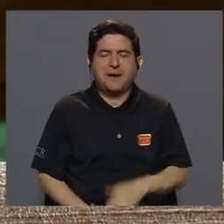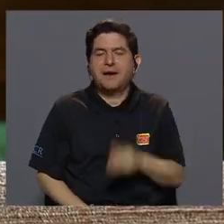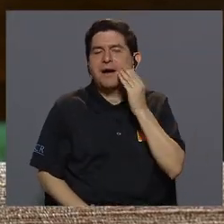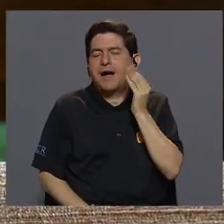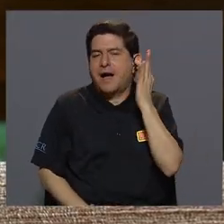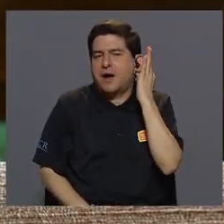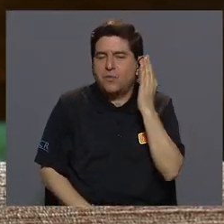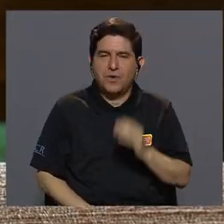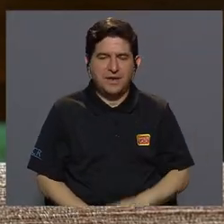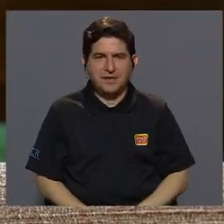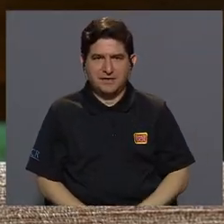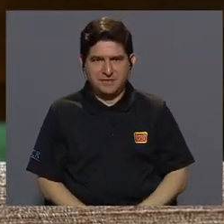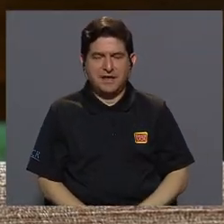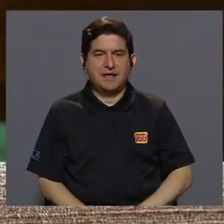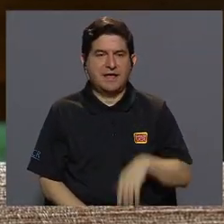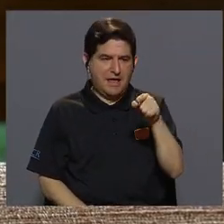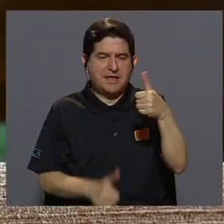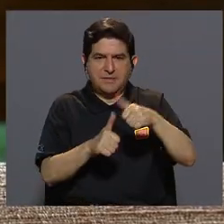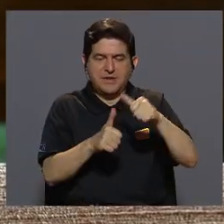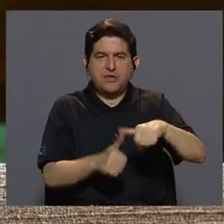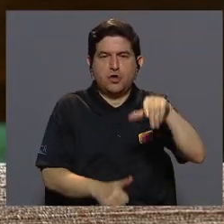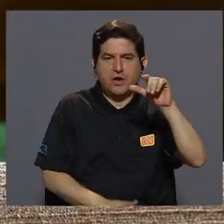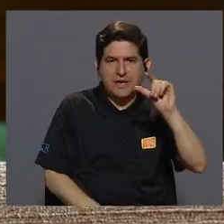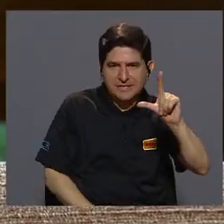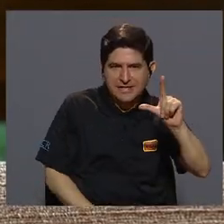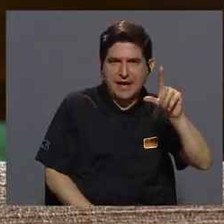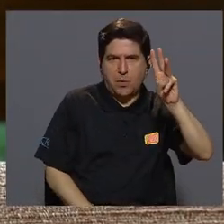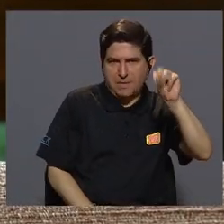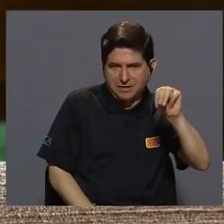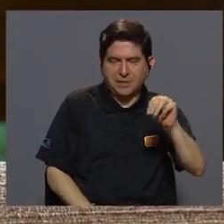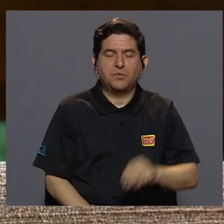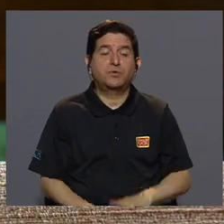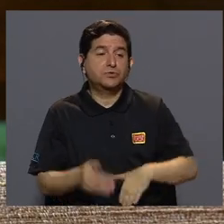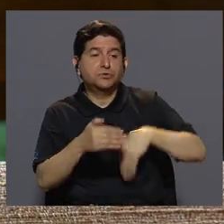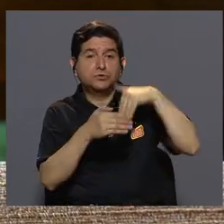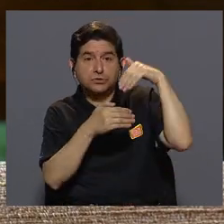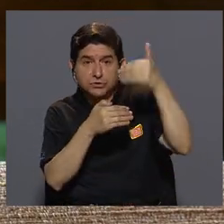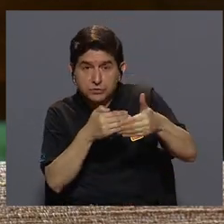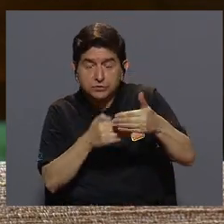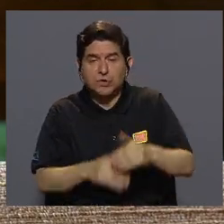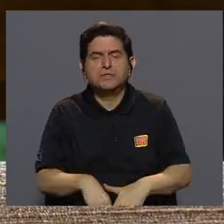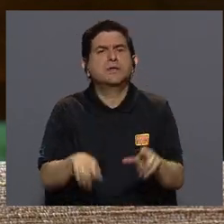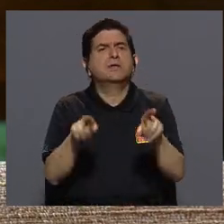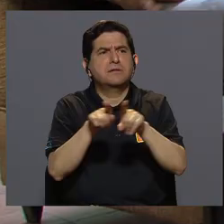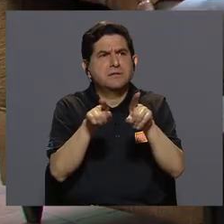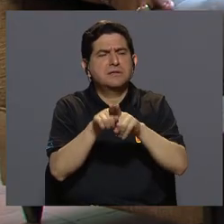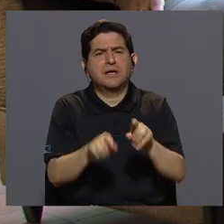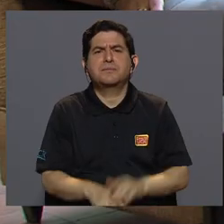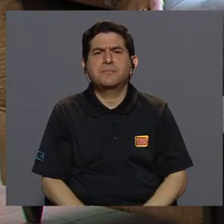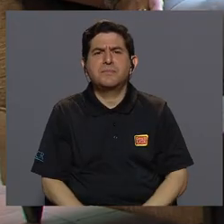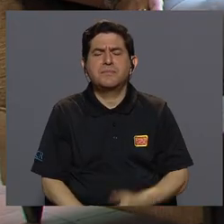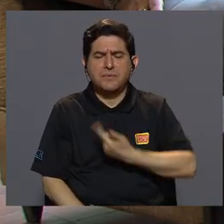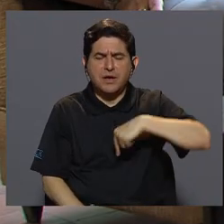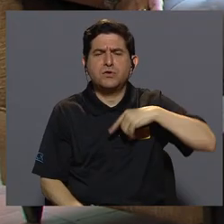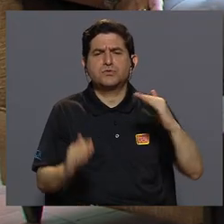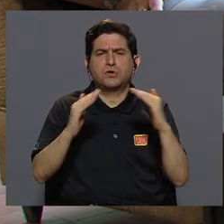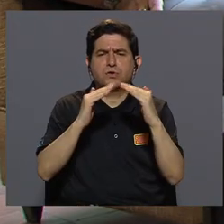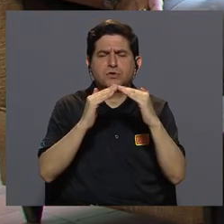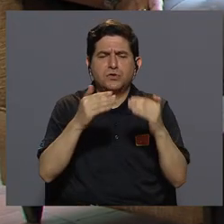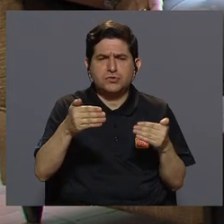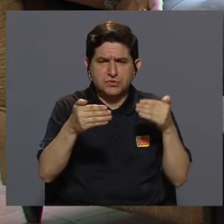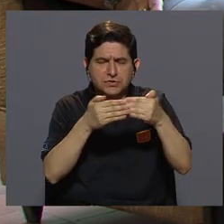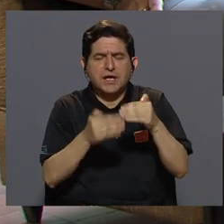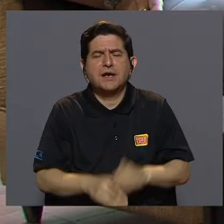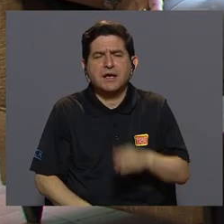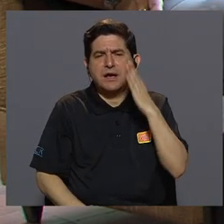abuelita, Lizano Matamoros. Y después, también vivíamos muy cerca de